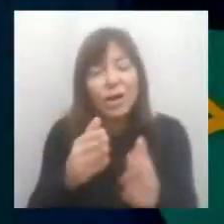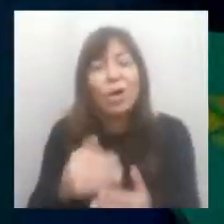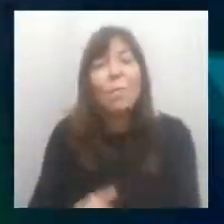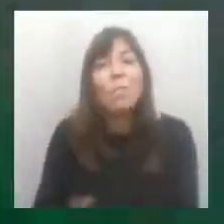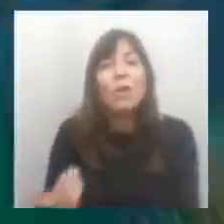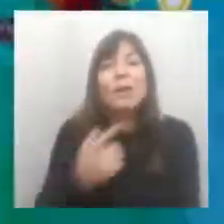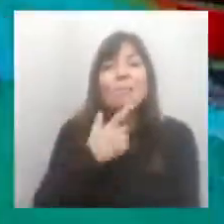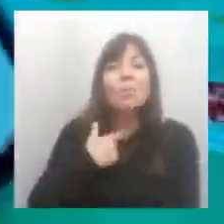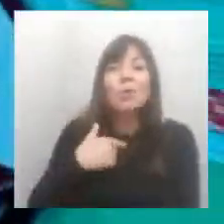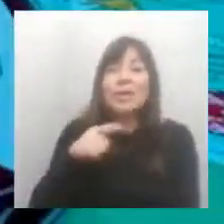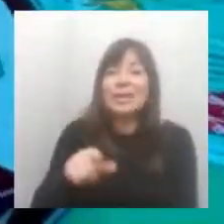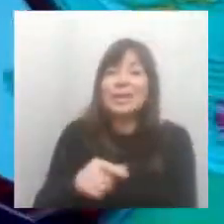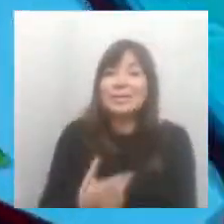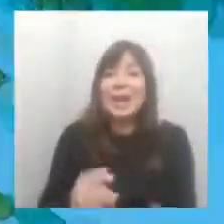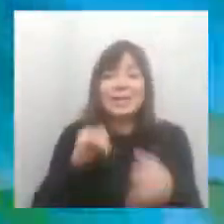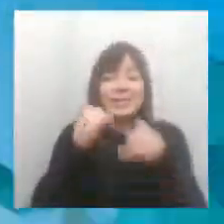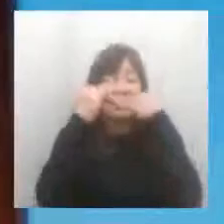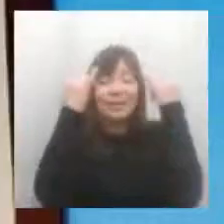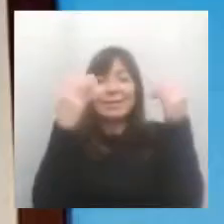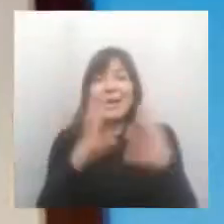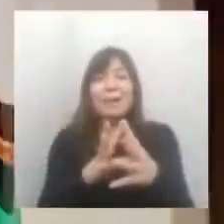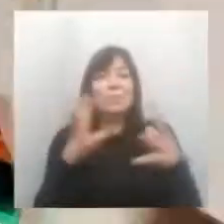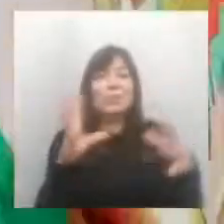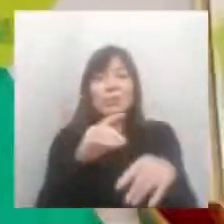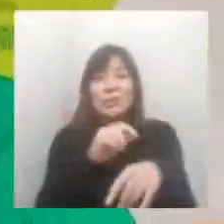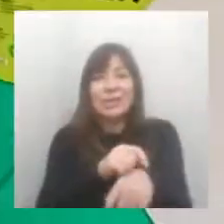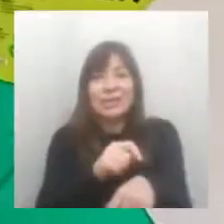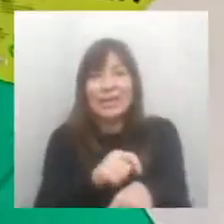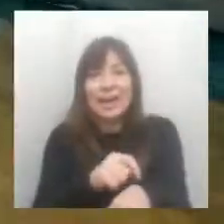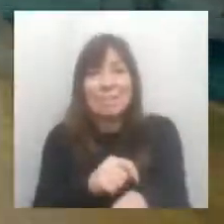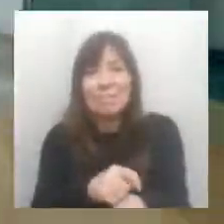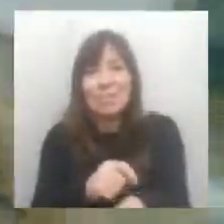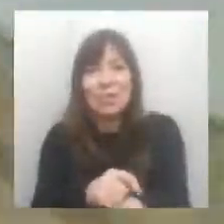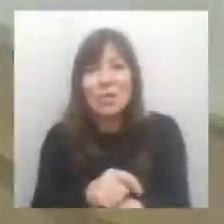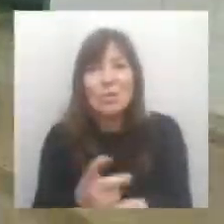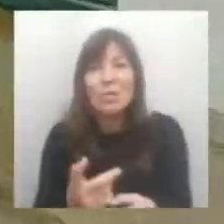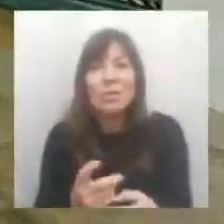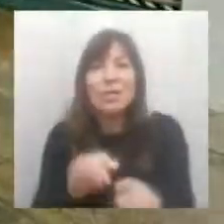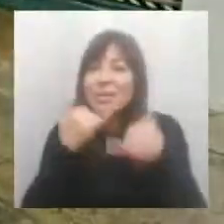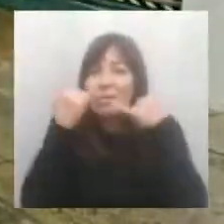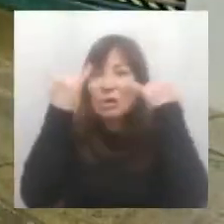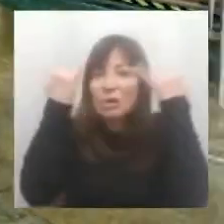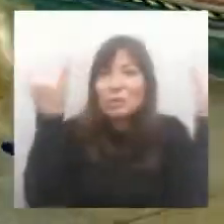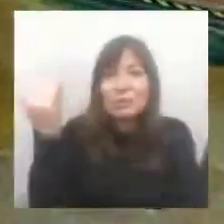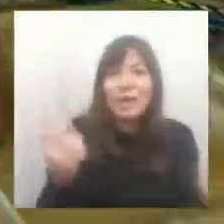les aseguro que se van a entretener mucho rato y van a tener un pasatiempo para ahora